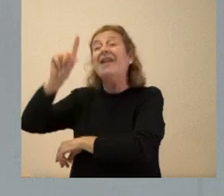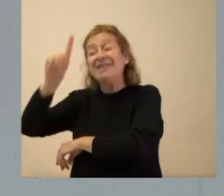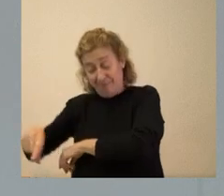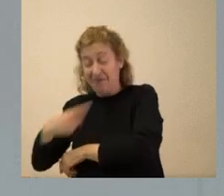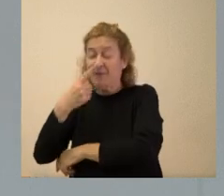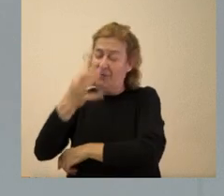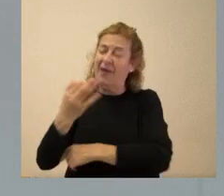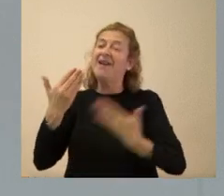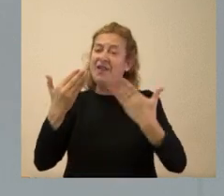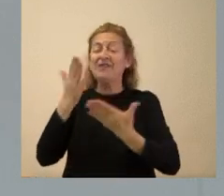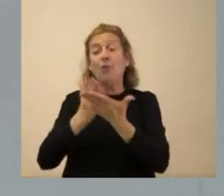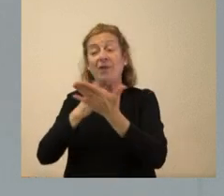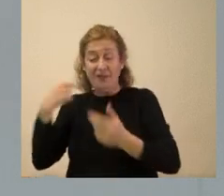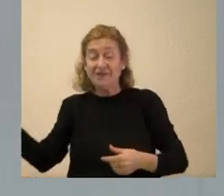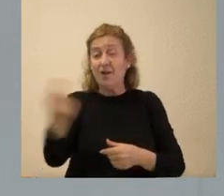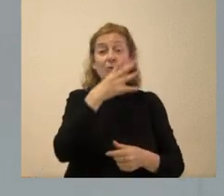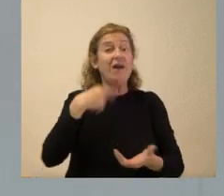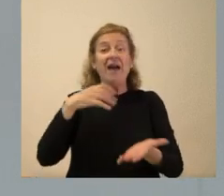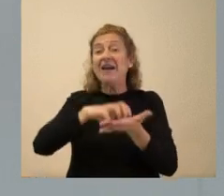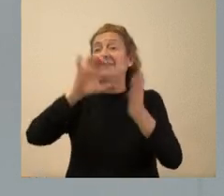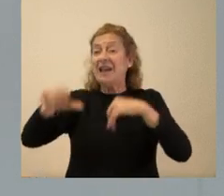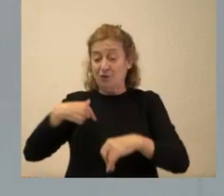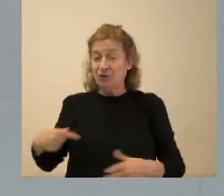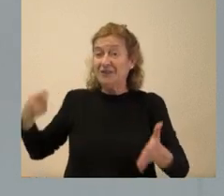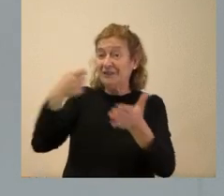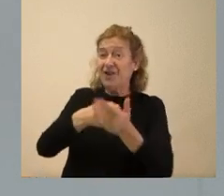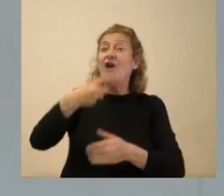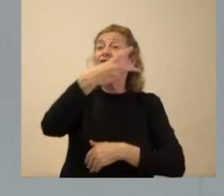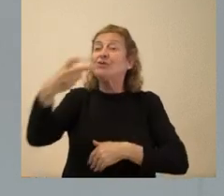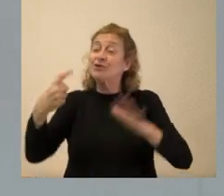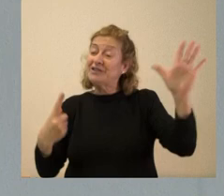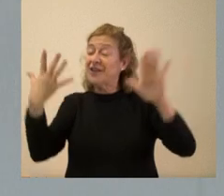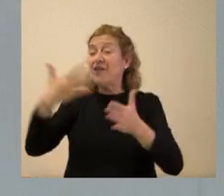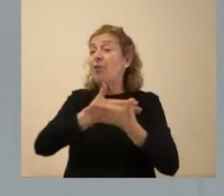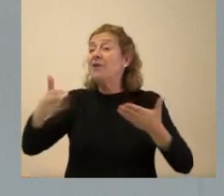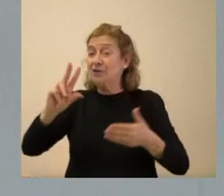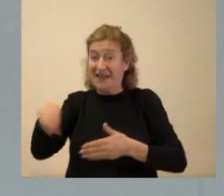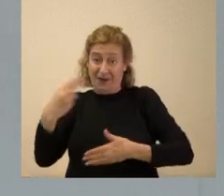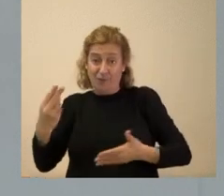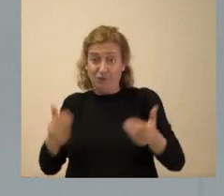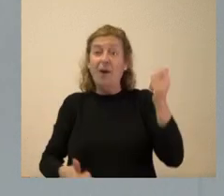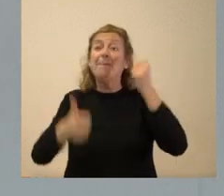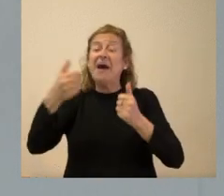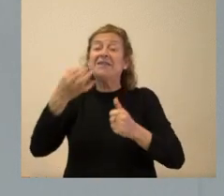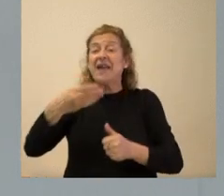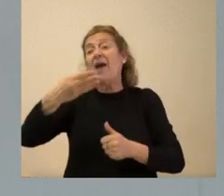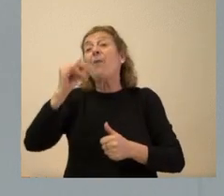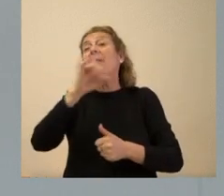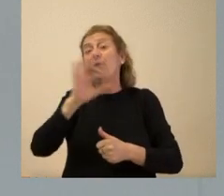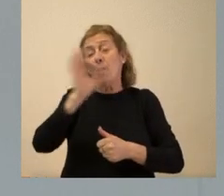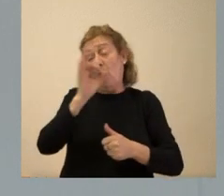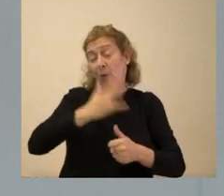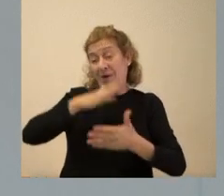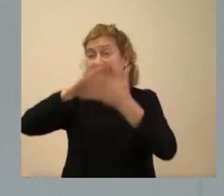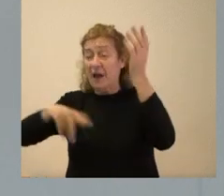estar agradecido a las comunidades autónomas porque el caso de castilleros que ponemos 265 millones de euros más de lo que puede poner bildu O es que la República de Cataluña